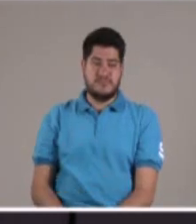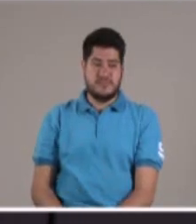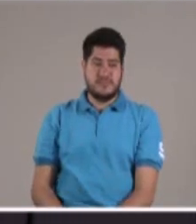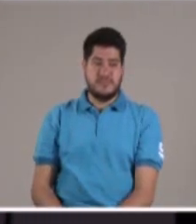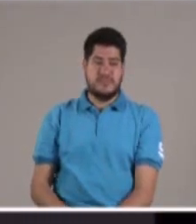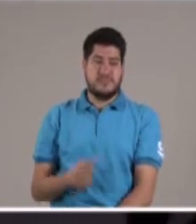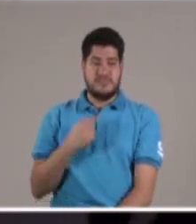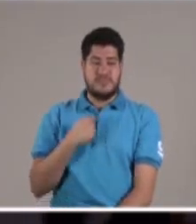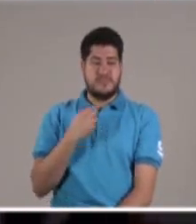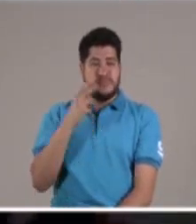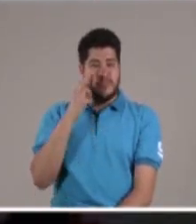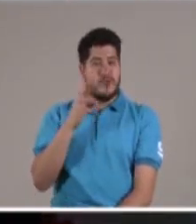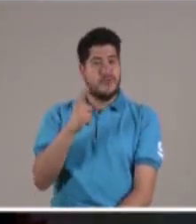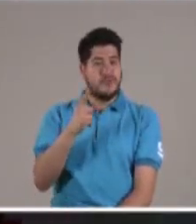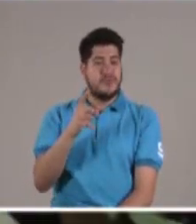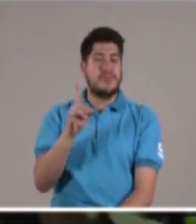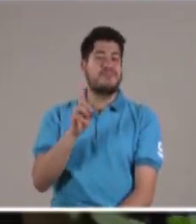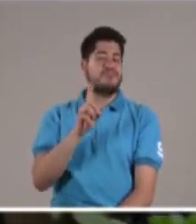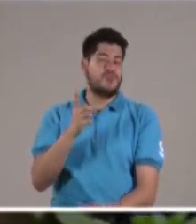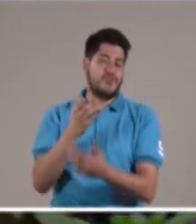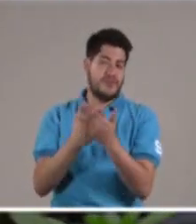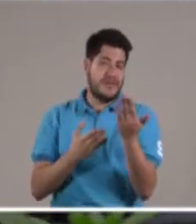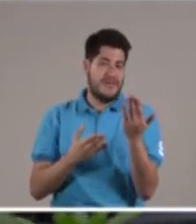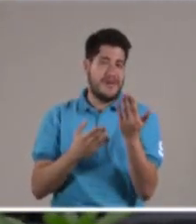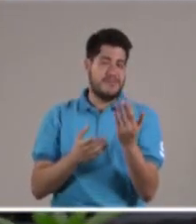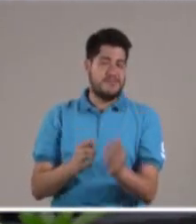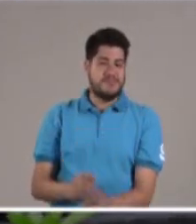Ya me di cuenta de dónde estoy yendo